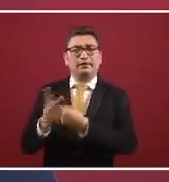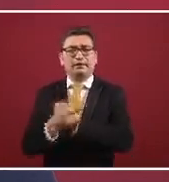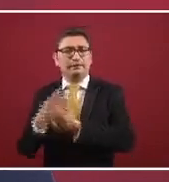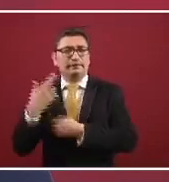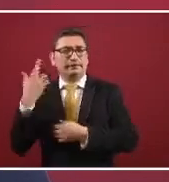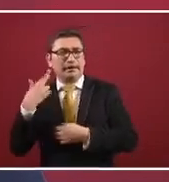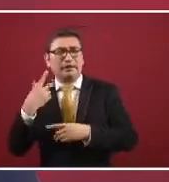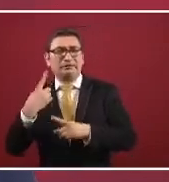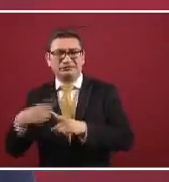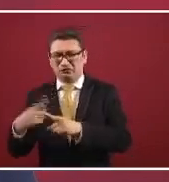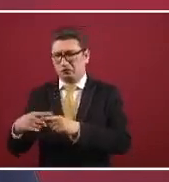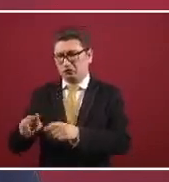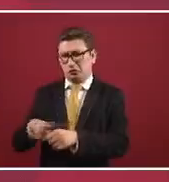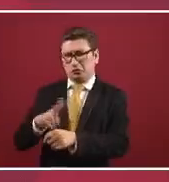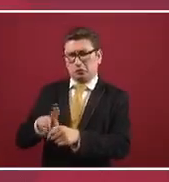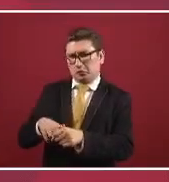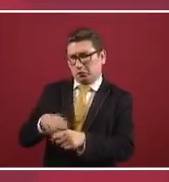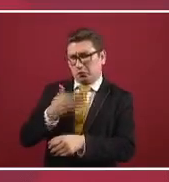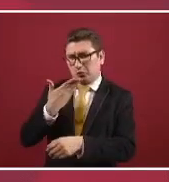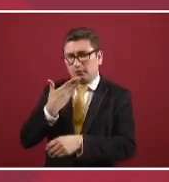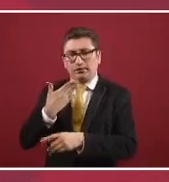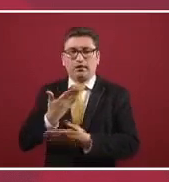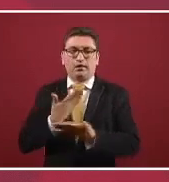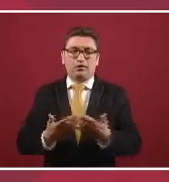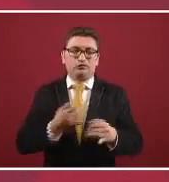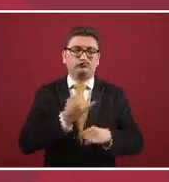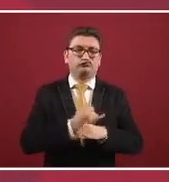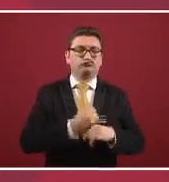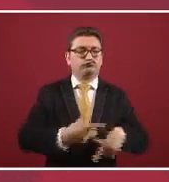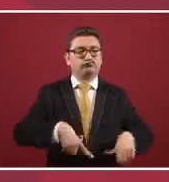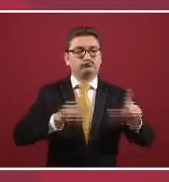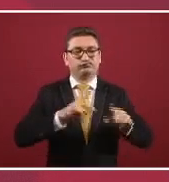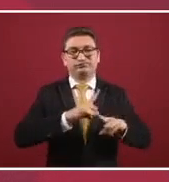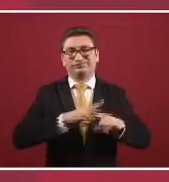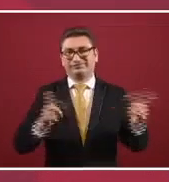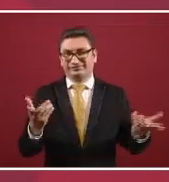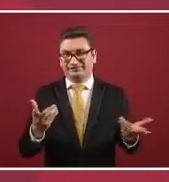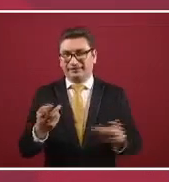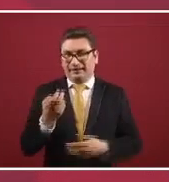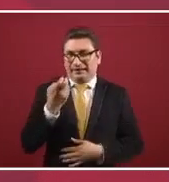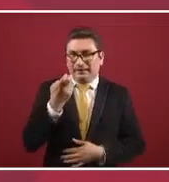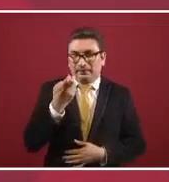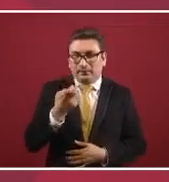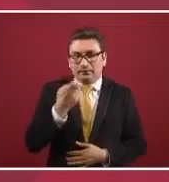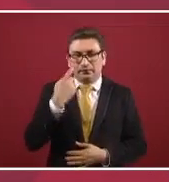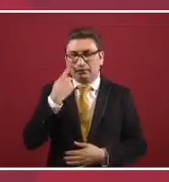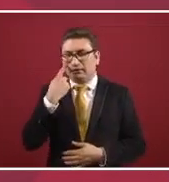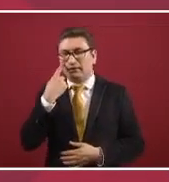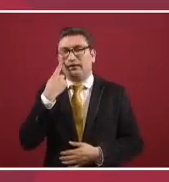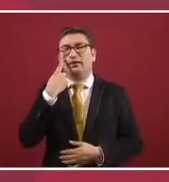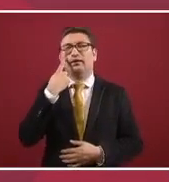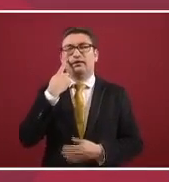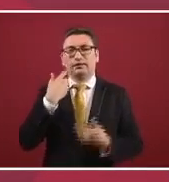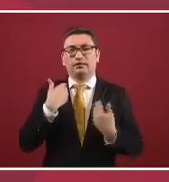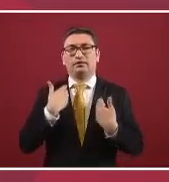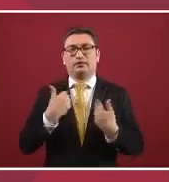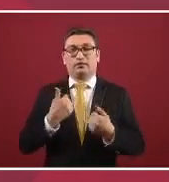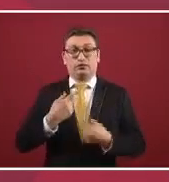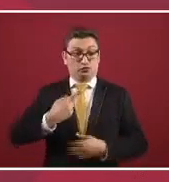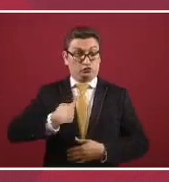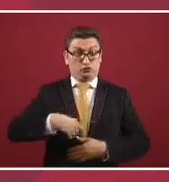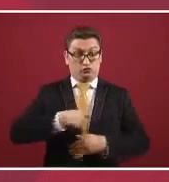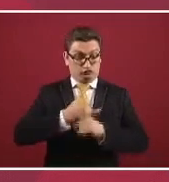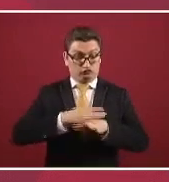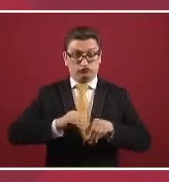Eso es lo que se tiene que atender para que no nos quedemos